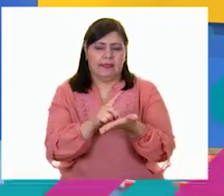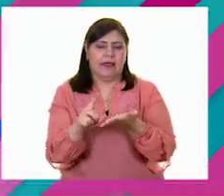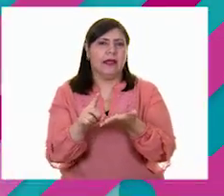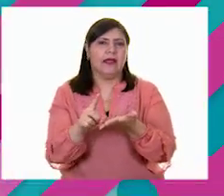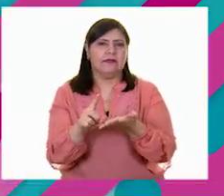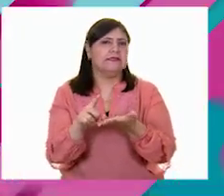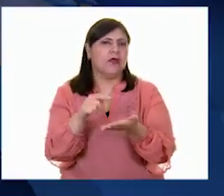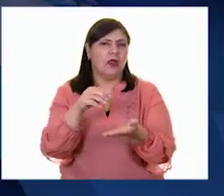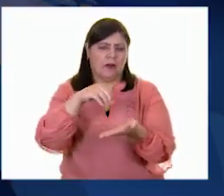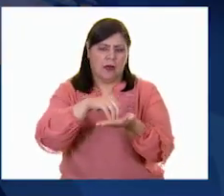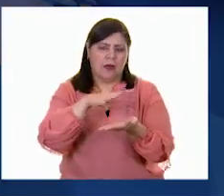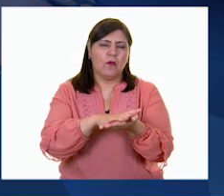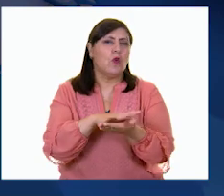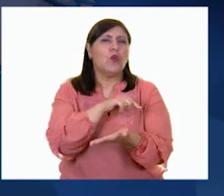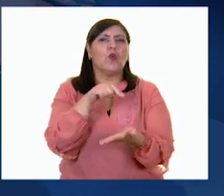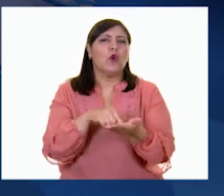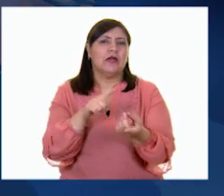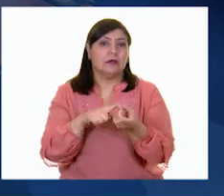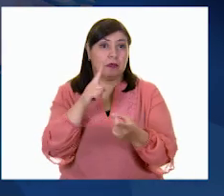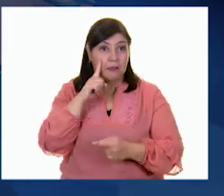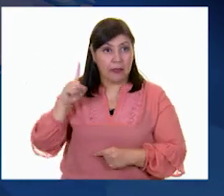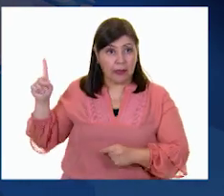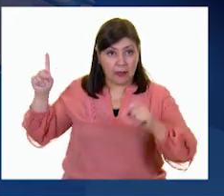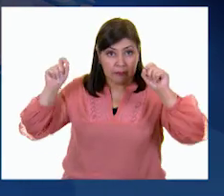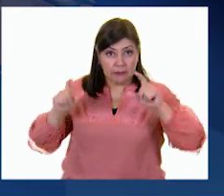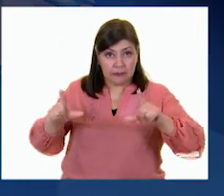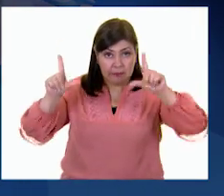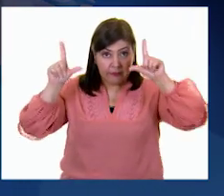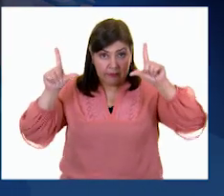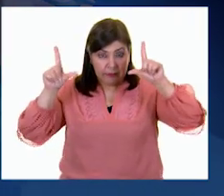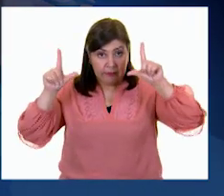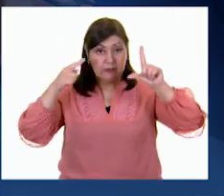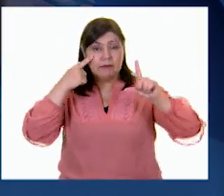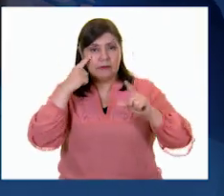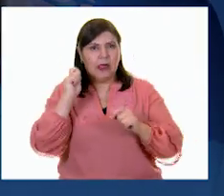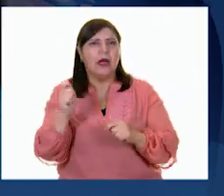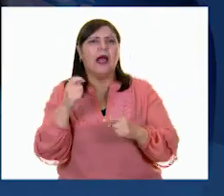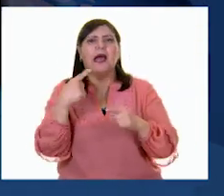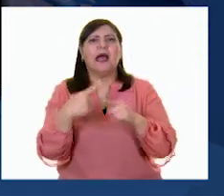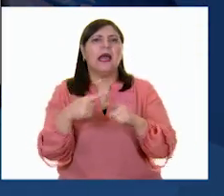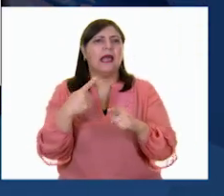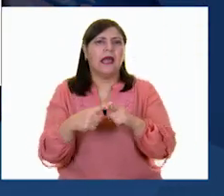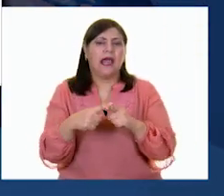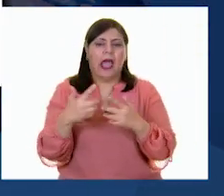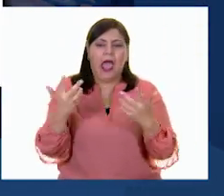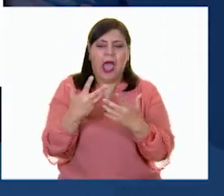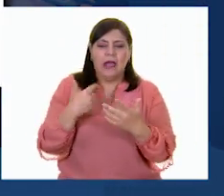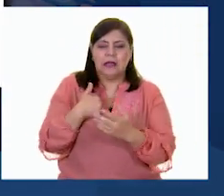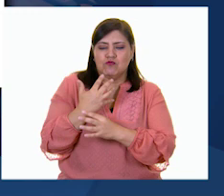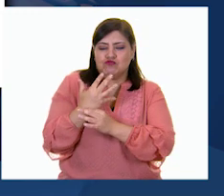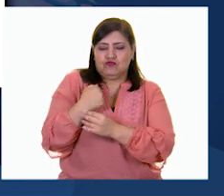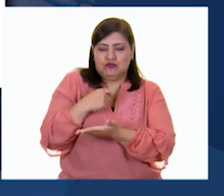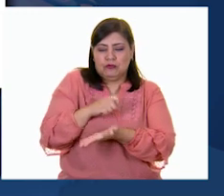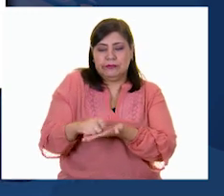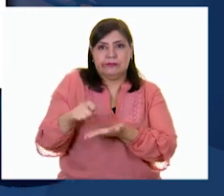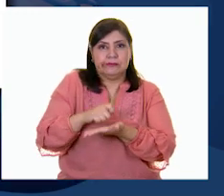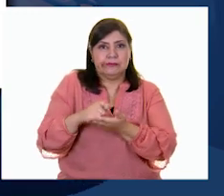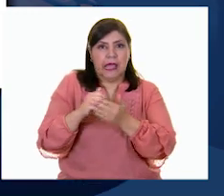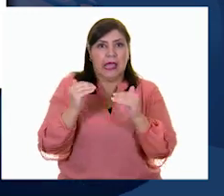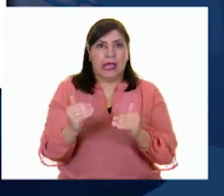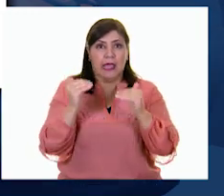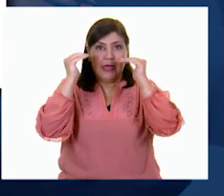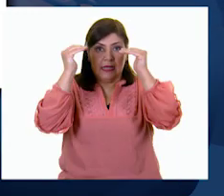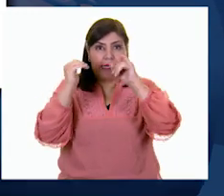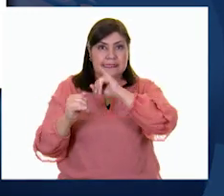y dónde. Como pueden ver en pantalla, la información del remitente se escribe en la parte superior izquierda del